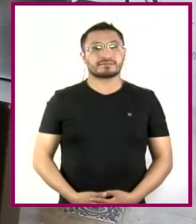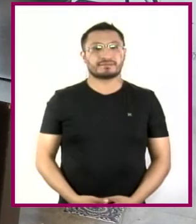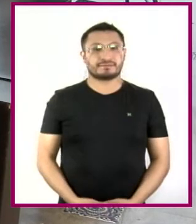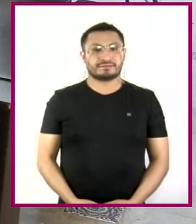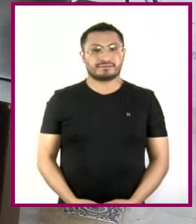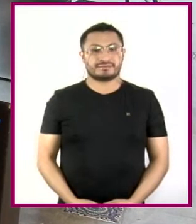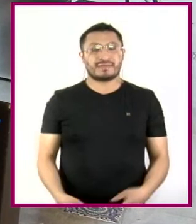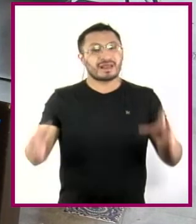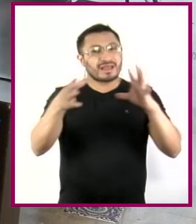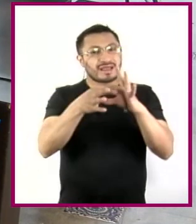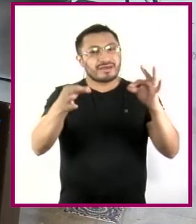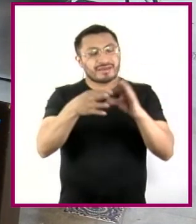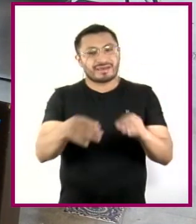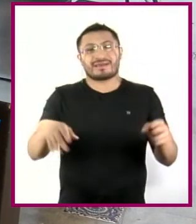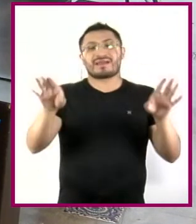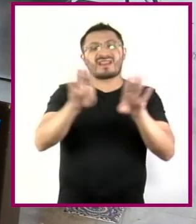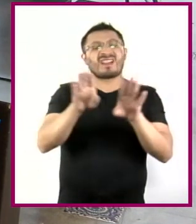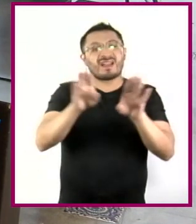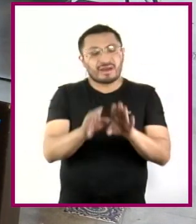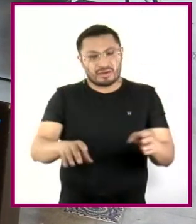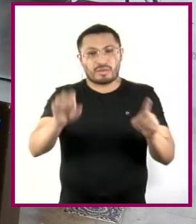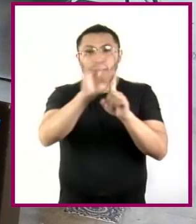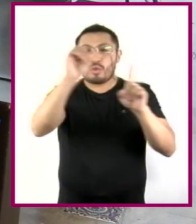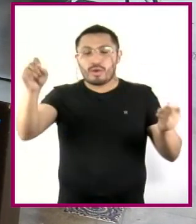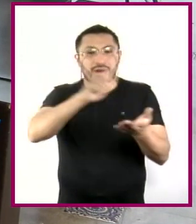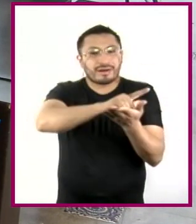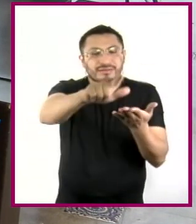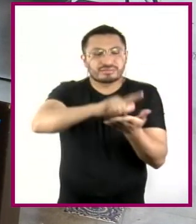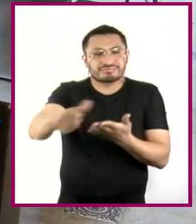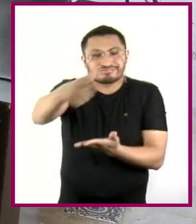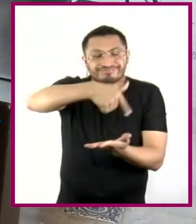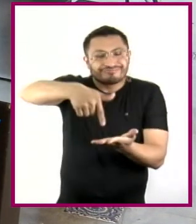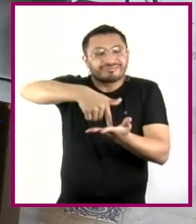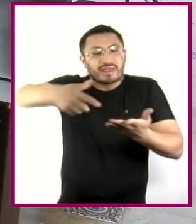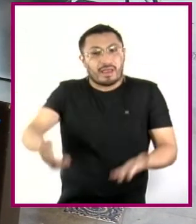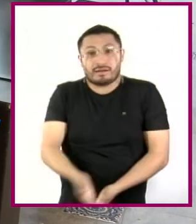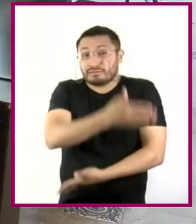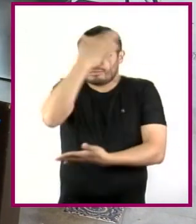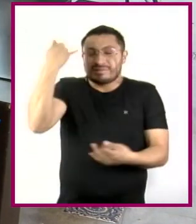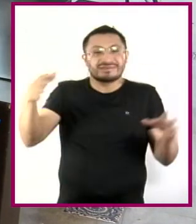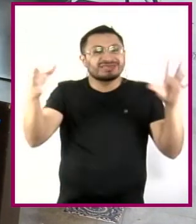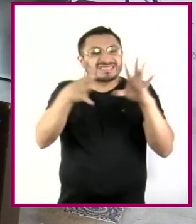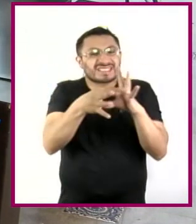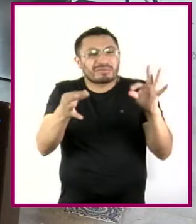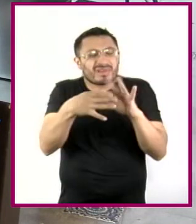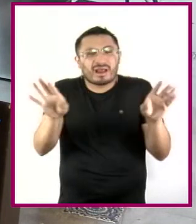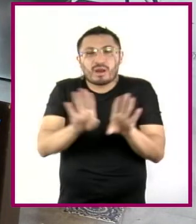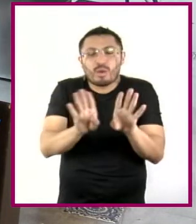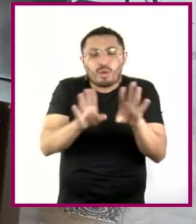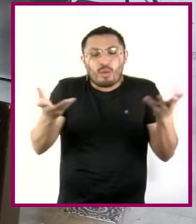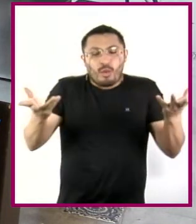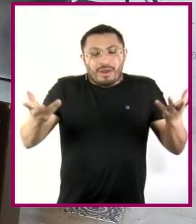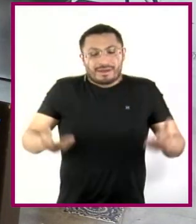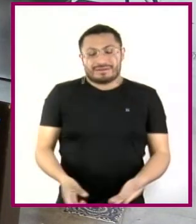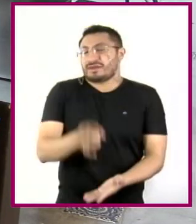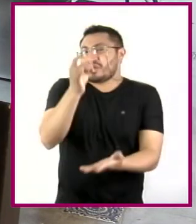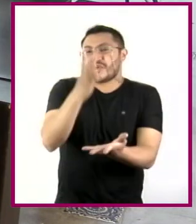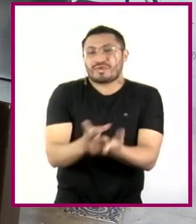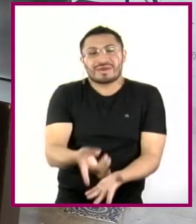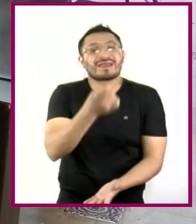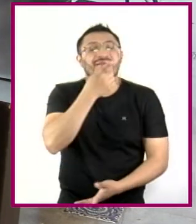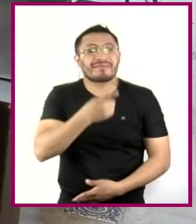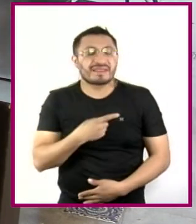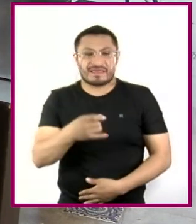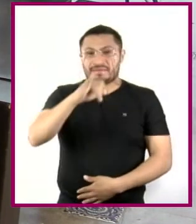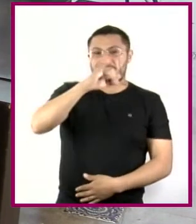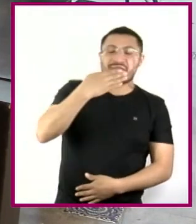Oye, cuéntanos cómo te fue la campaña de limpieza. Uy, no sé cómo decirles. Pues solo cuéntanos si te fue